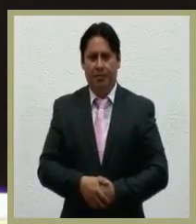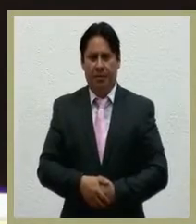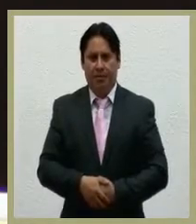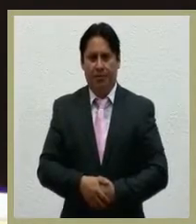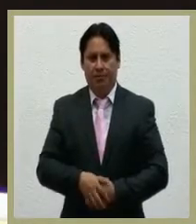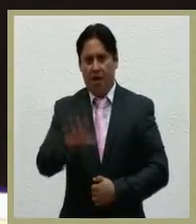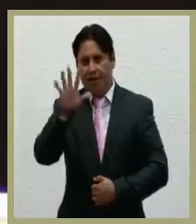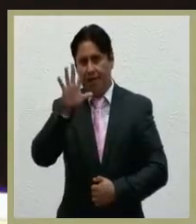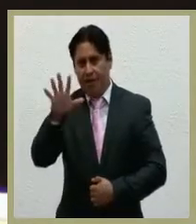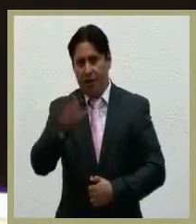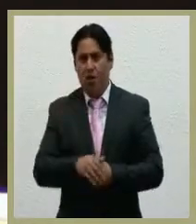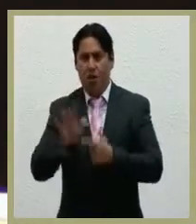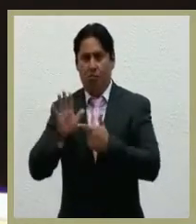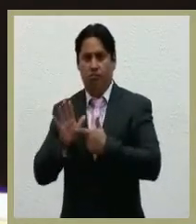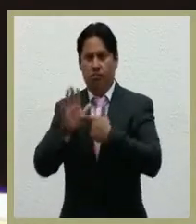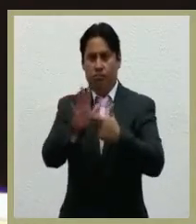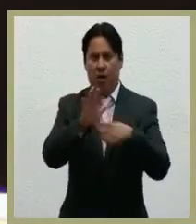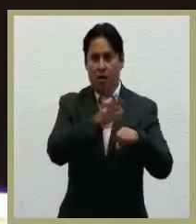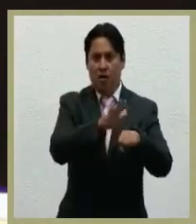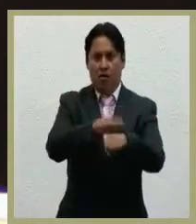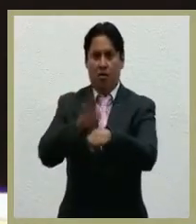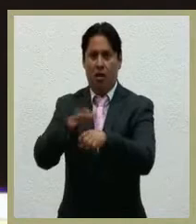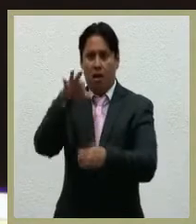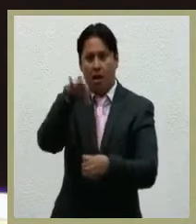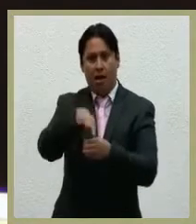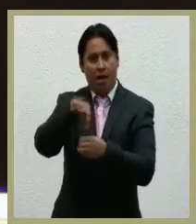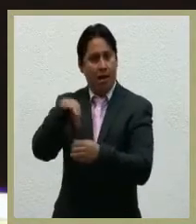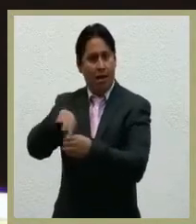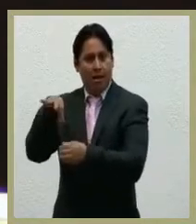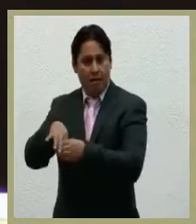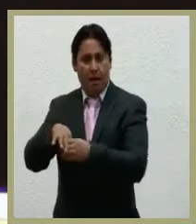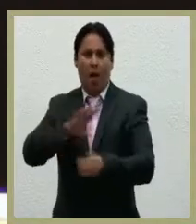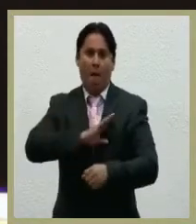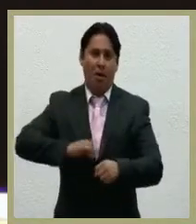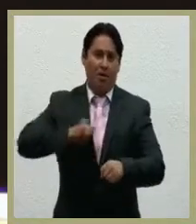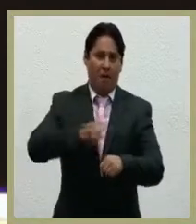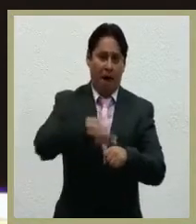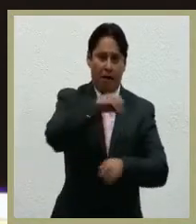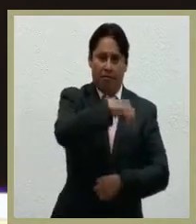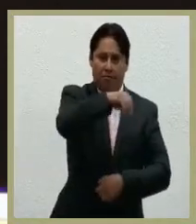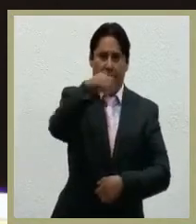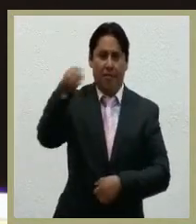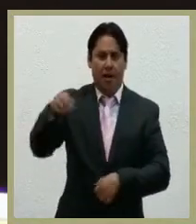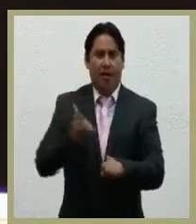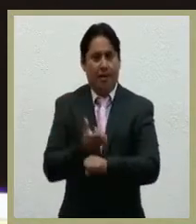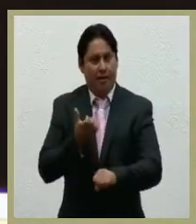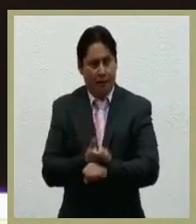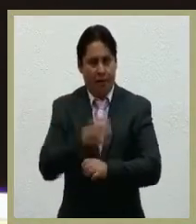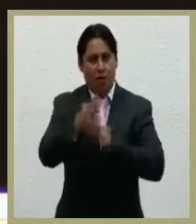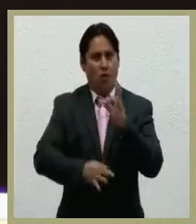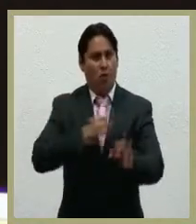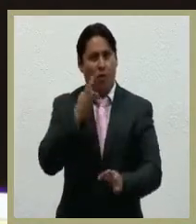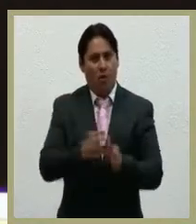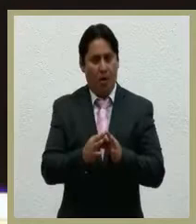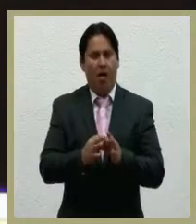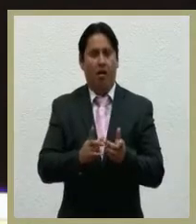5. Propuesta para convocar a elecciones extraordinarias en diversos municipios del estado de Chiapas, en cumplimiento a las sentencias